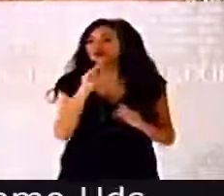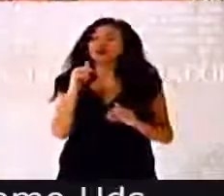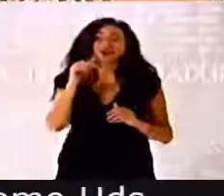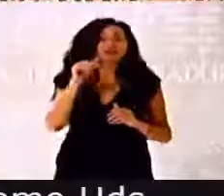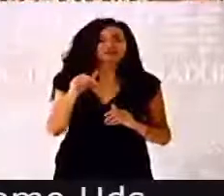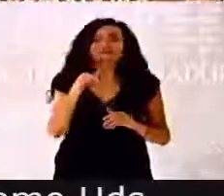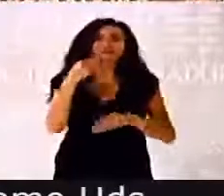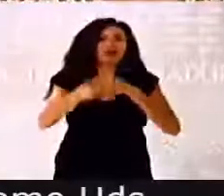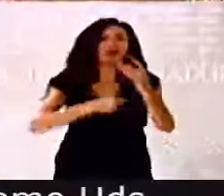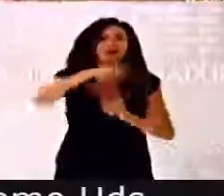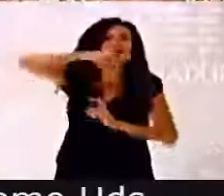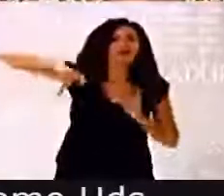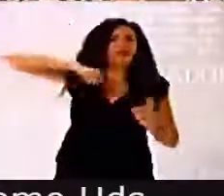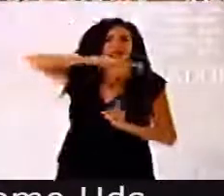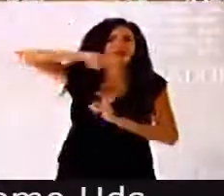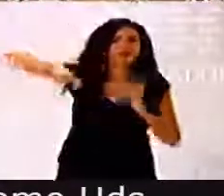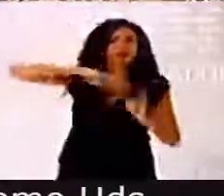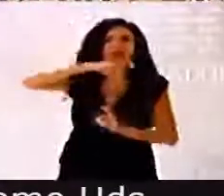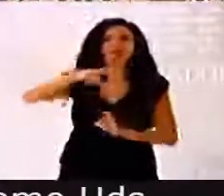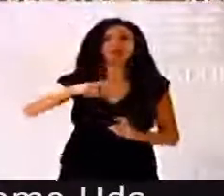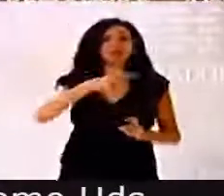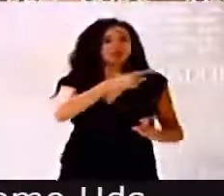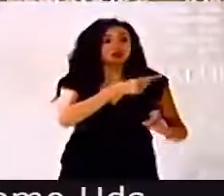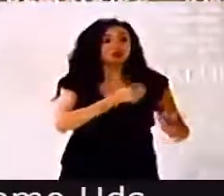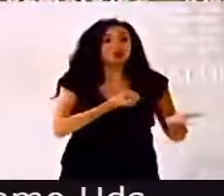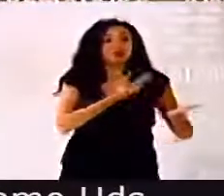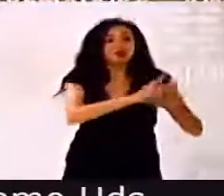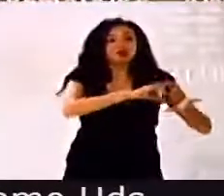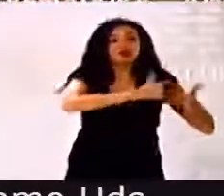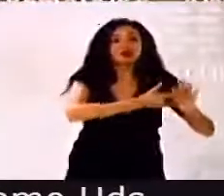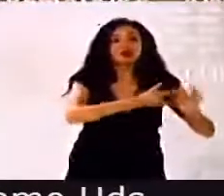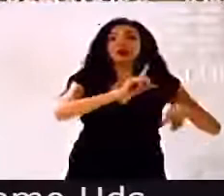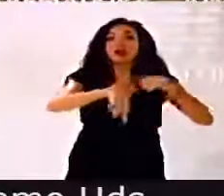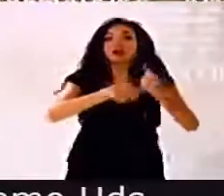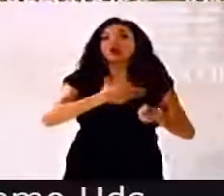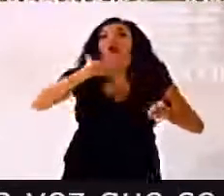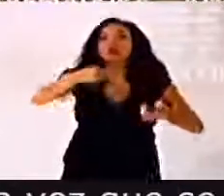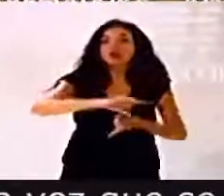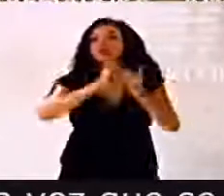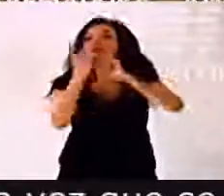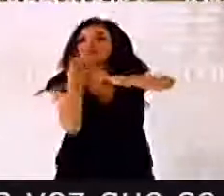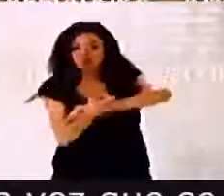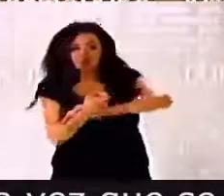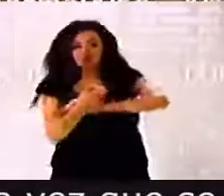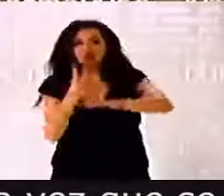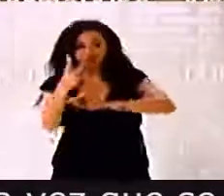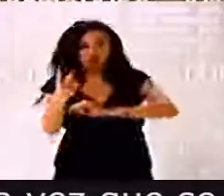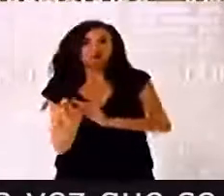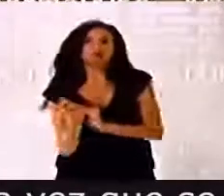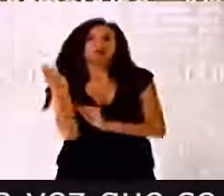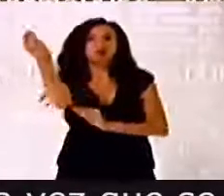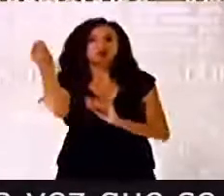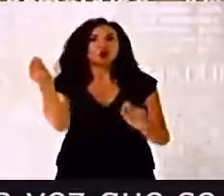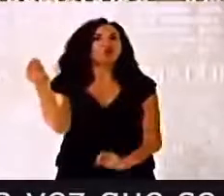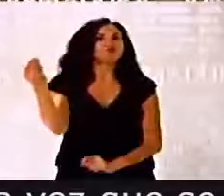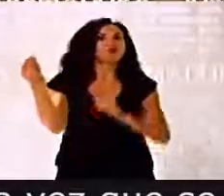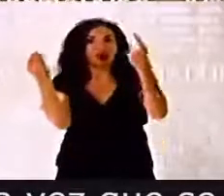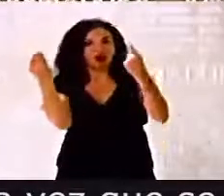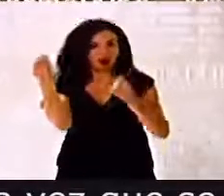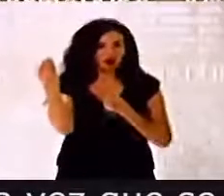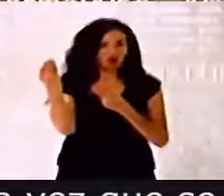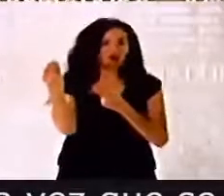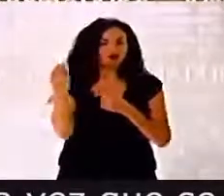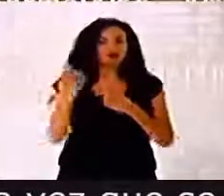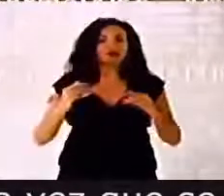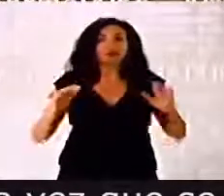y no es la primera vez que se modifica de la propuesta técnica a la propuesta que finalmente se lleva a la mesa negociadora. Ahora,